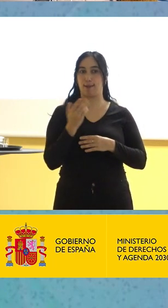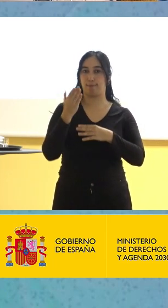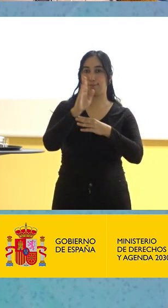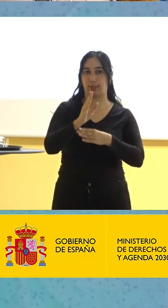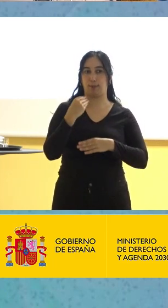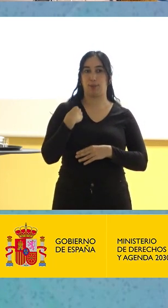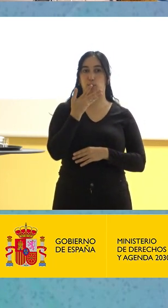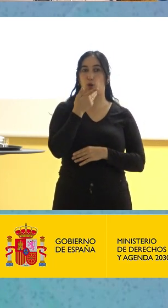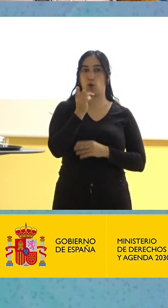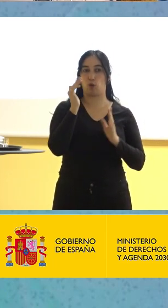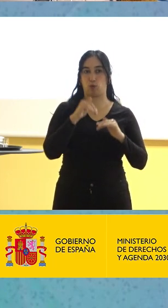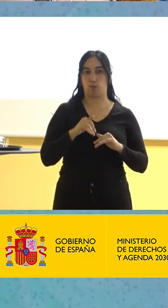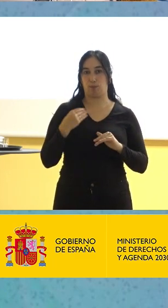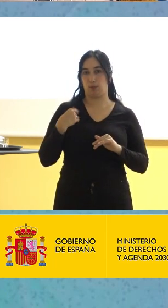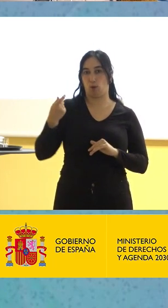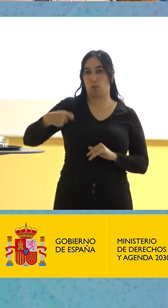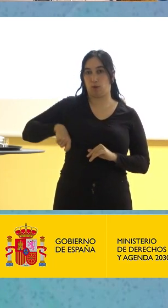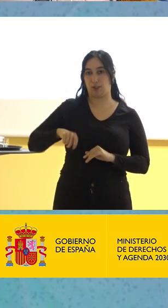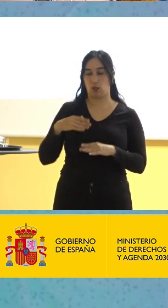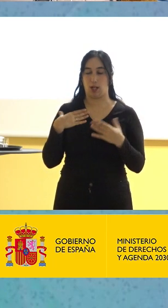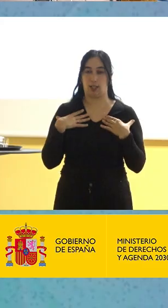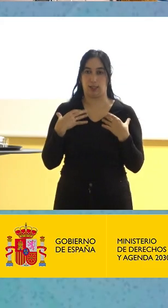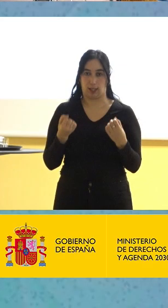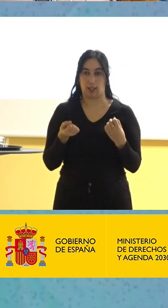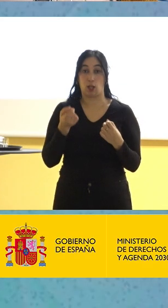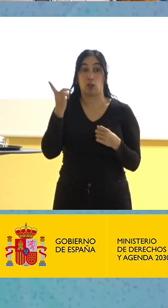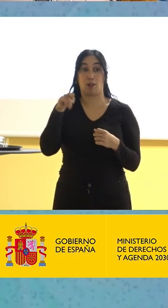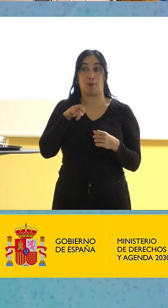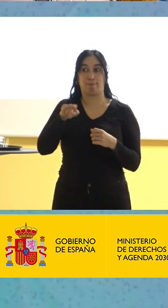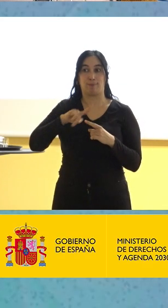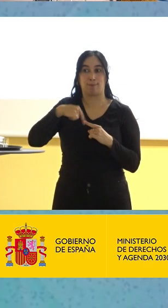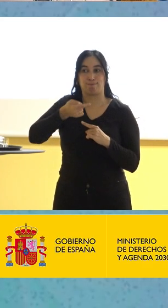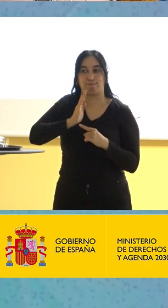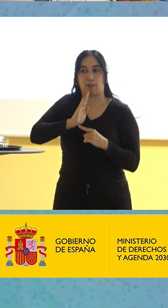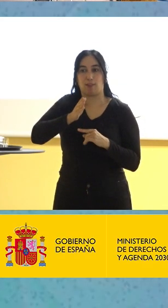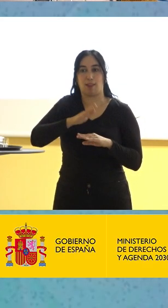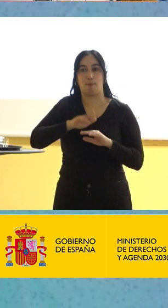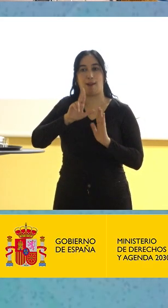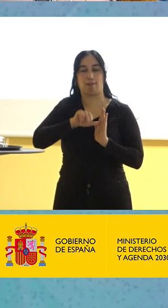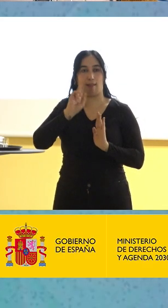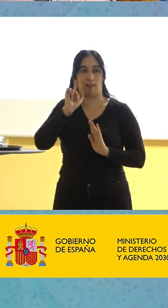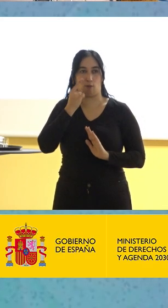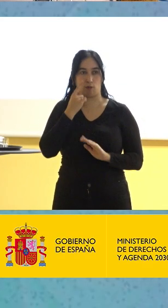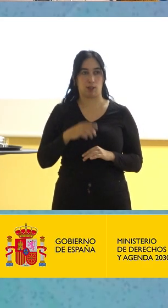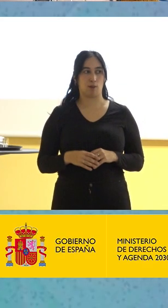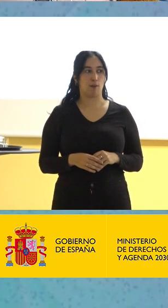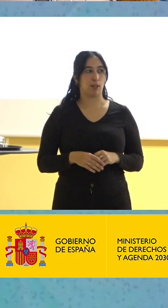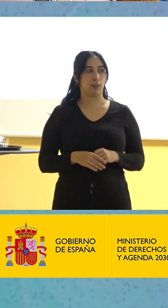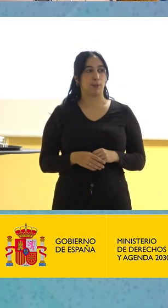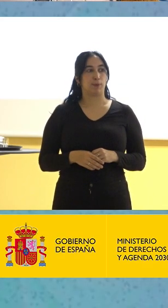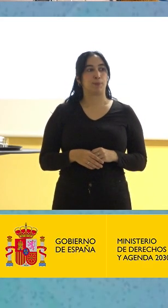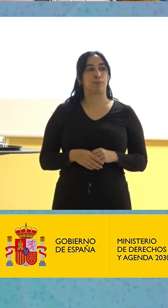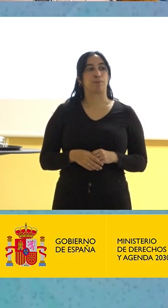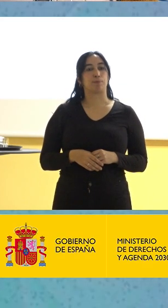ese desconocimiento por parte de los profesionales sanitarios y cómo esto impacta en los retrasos diagnósticos, ¿no? ¿Y